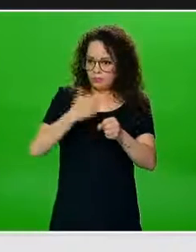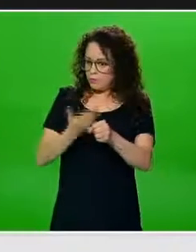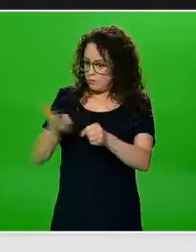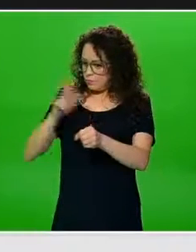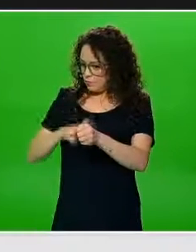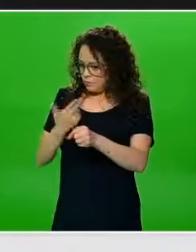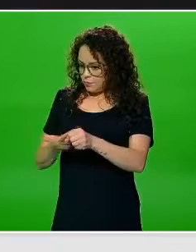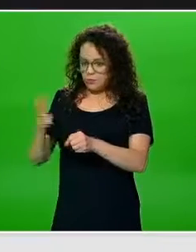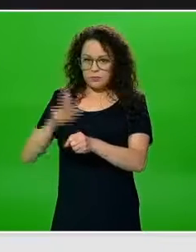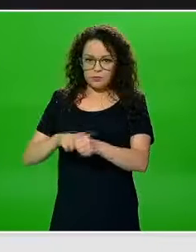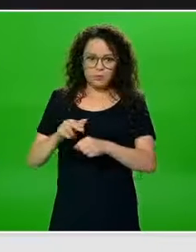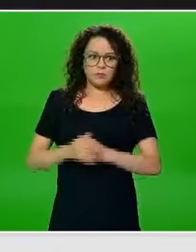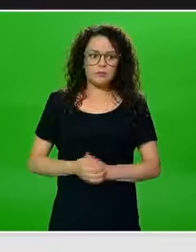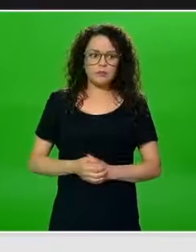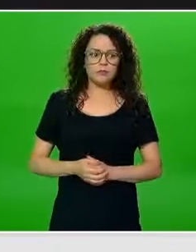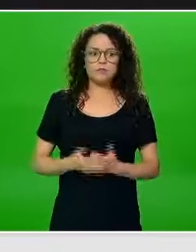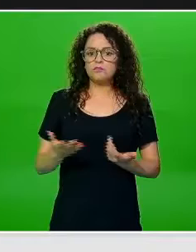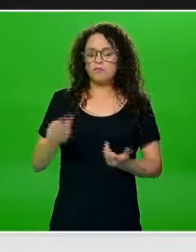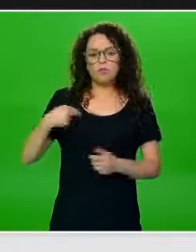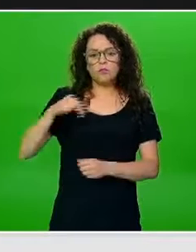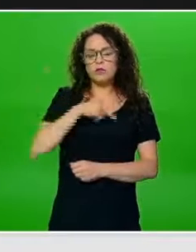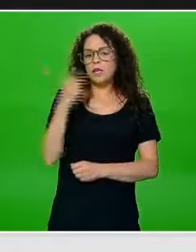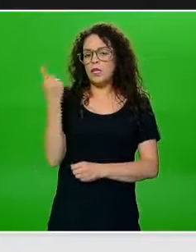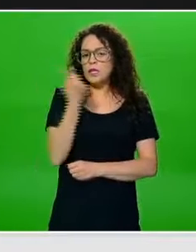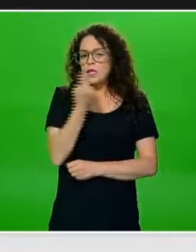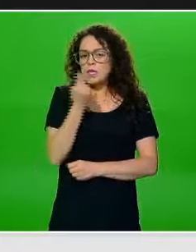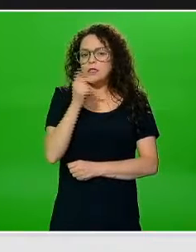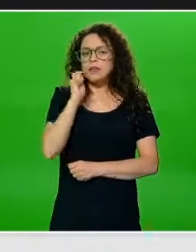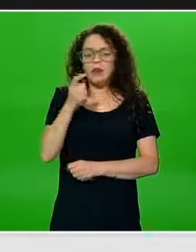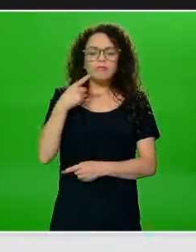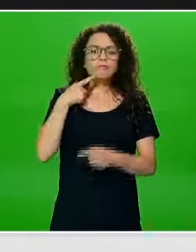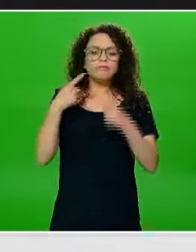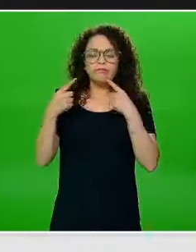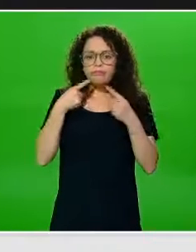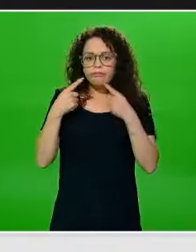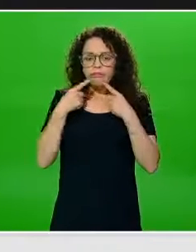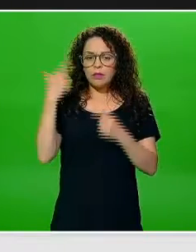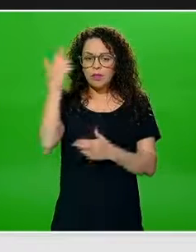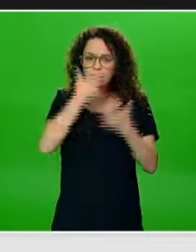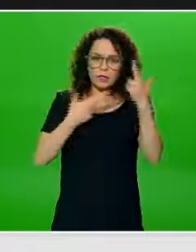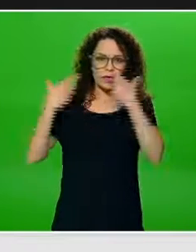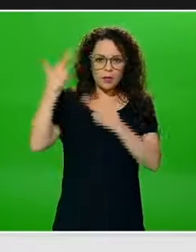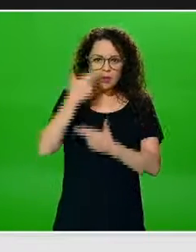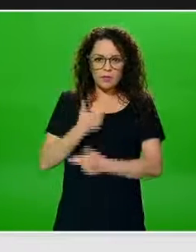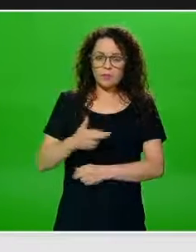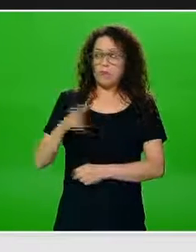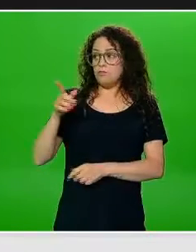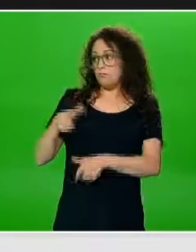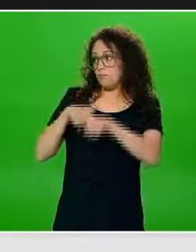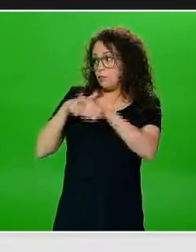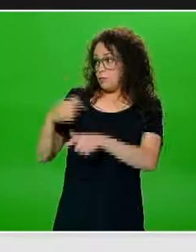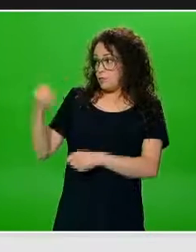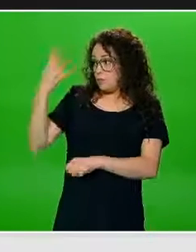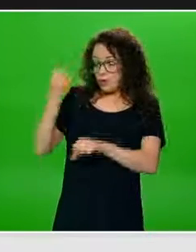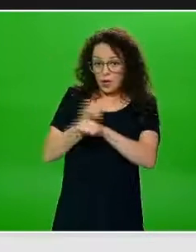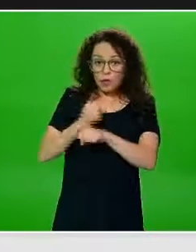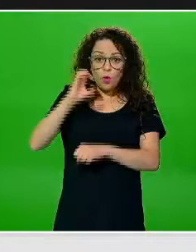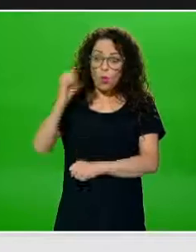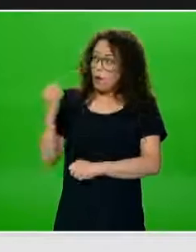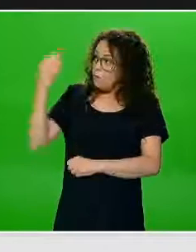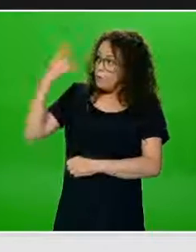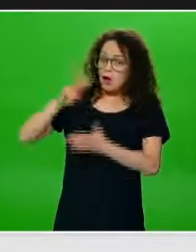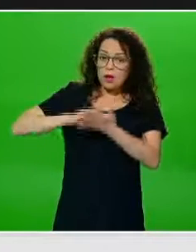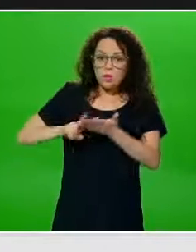al amarillo, muy bien, pero entonces ahora tengo que revisar cómo dentro de ese amarillo o inclusive estando en verde, cómo están mis unidades